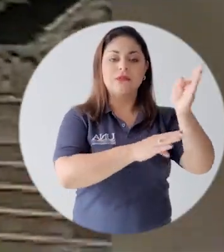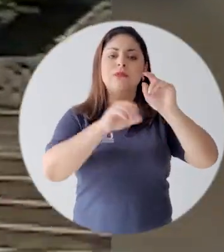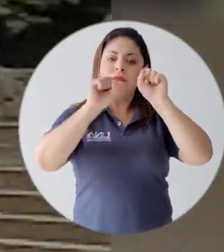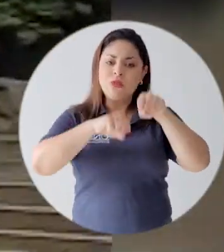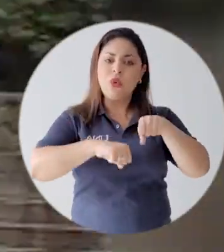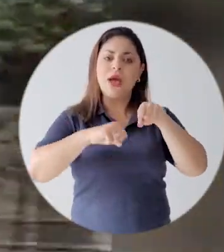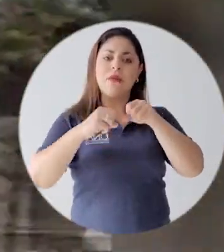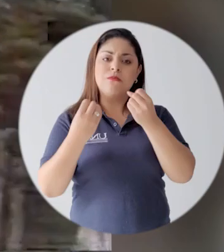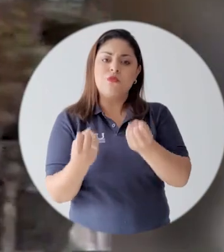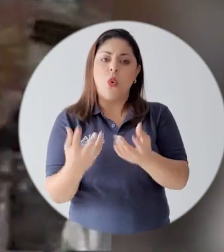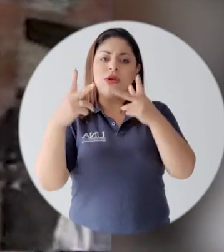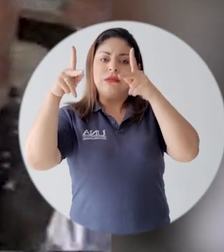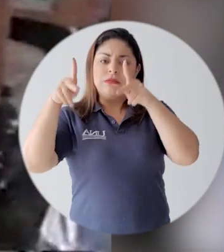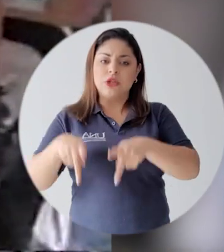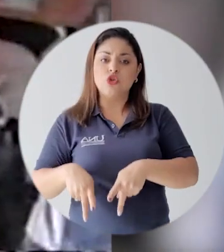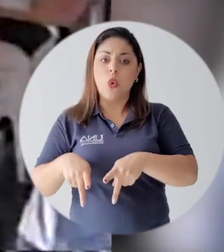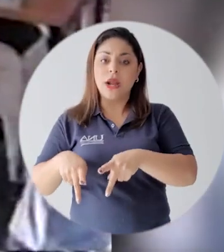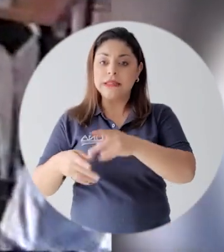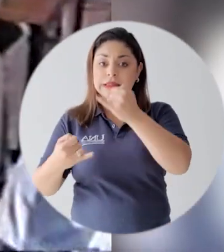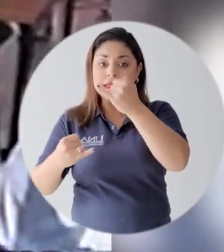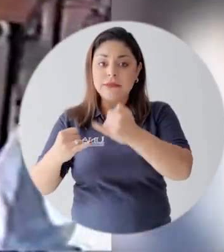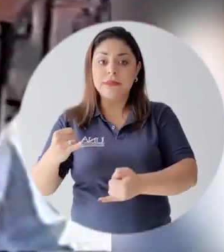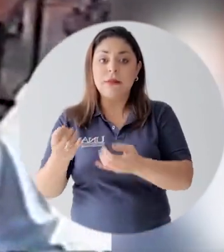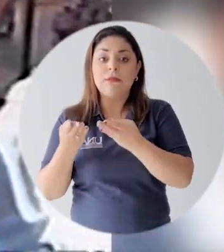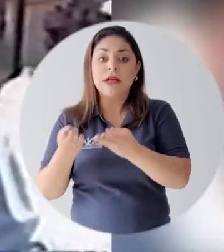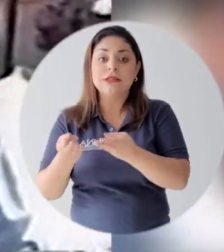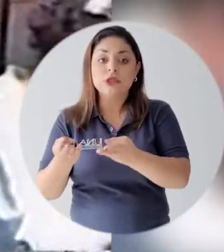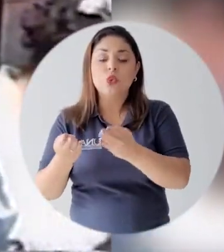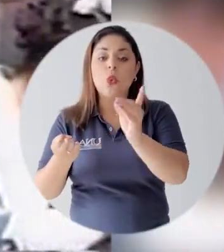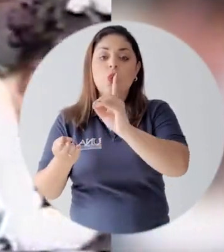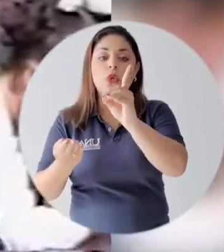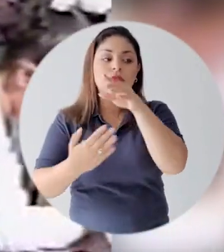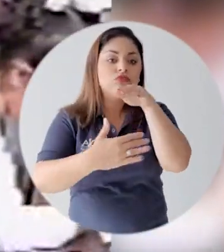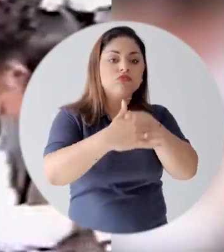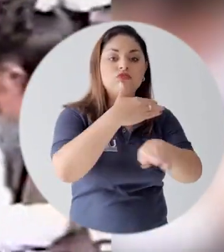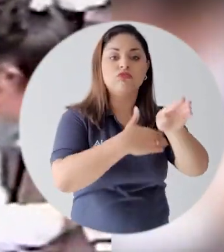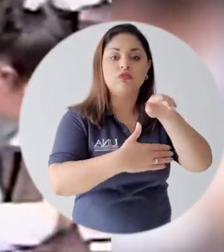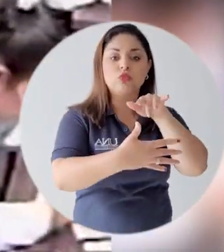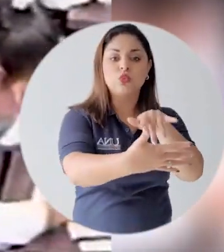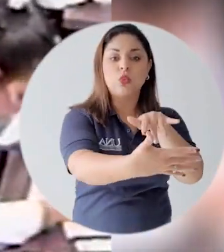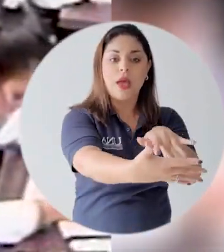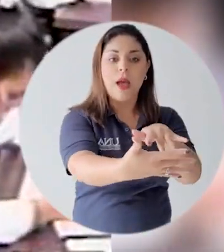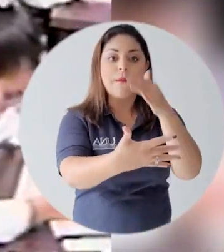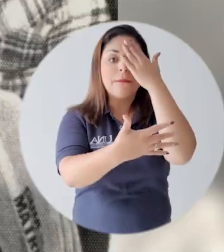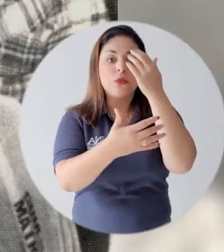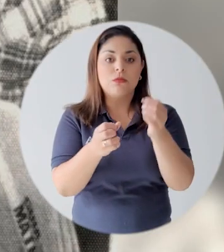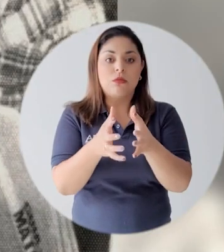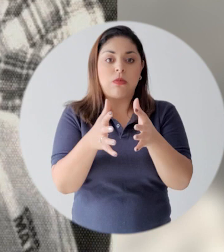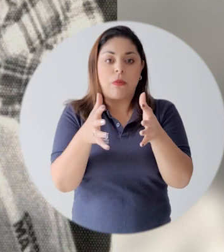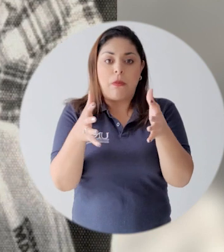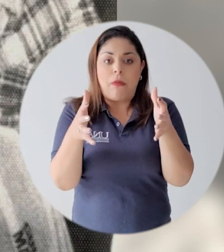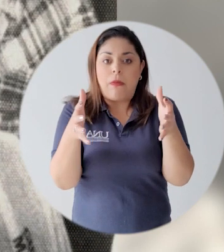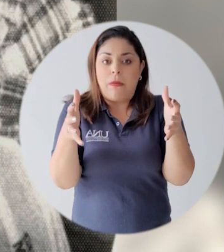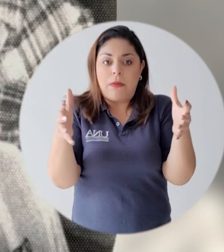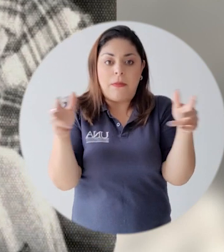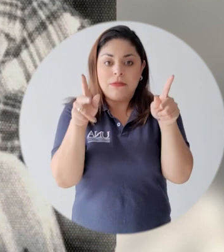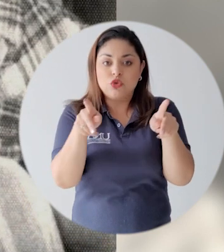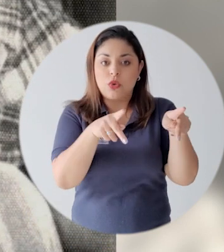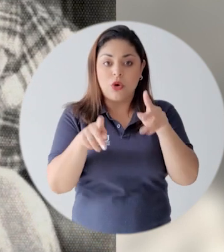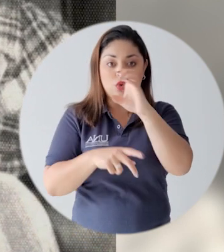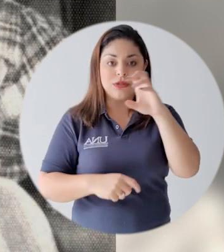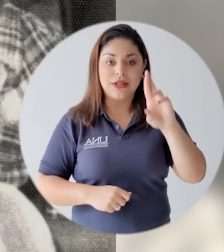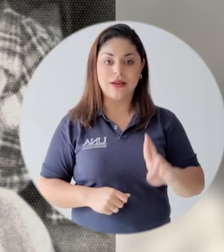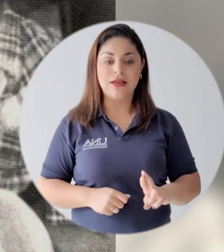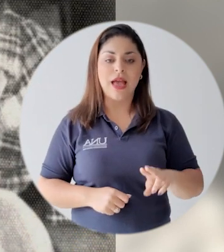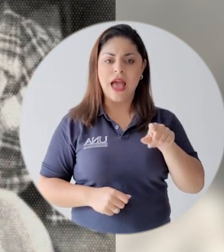carreras, a la admisión de una abundante cantidad de egresados de secundaria, producto de la tasa de crecimiento de población de